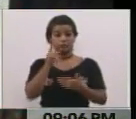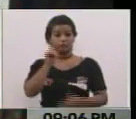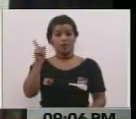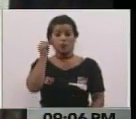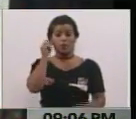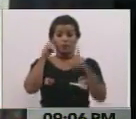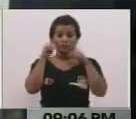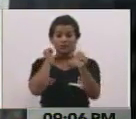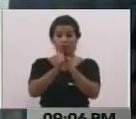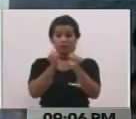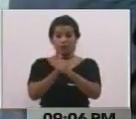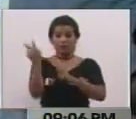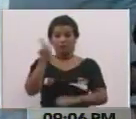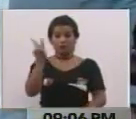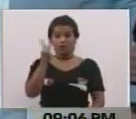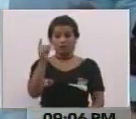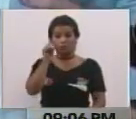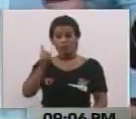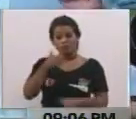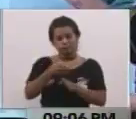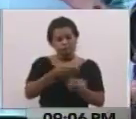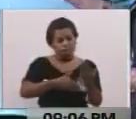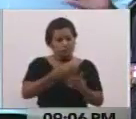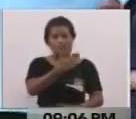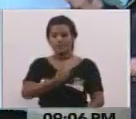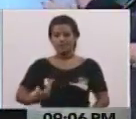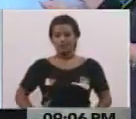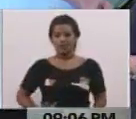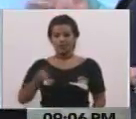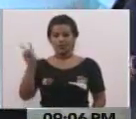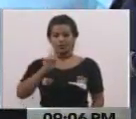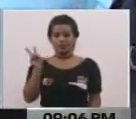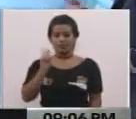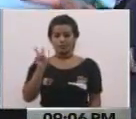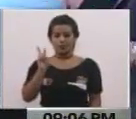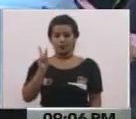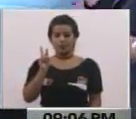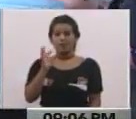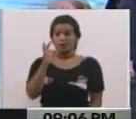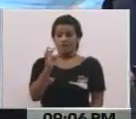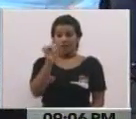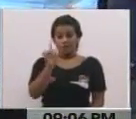venezolana Yulimar Rojas con el presidente de la República, Nicolás Maduro. También